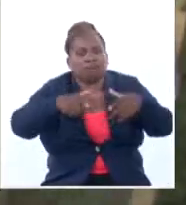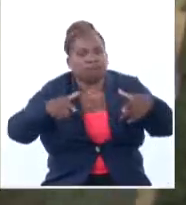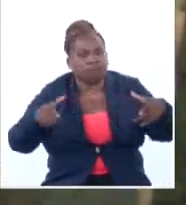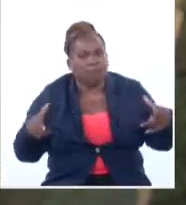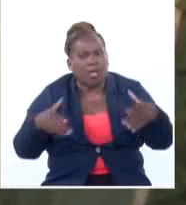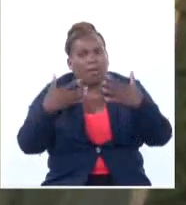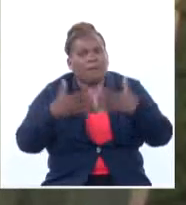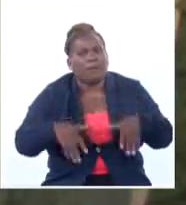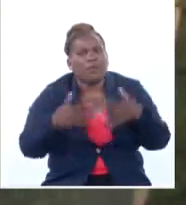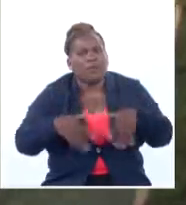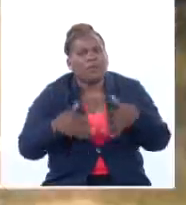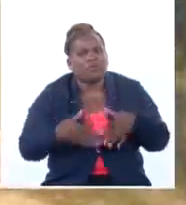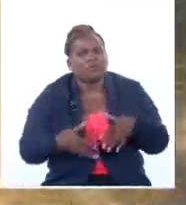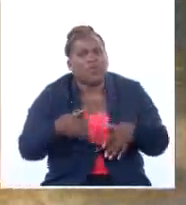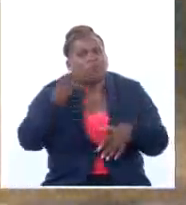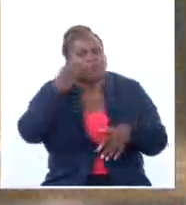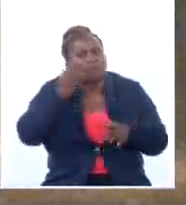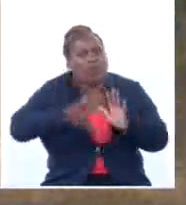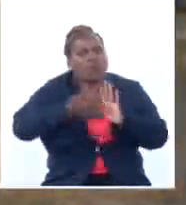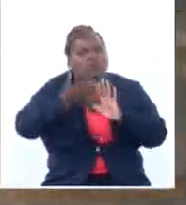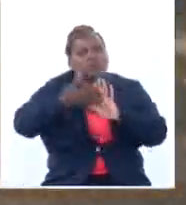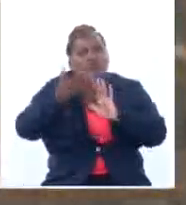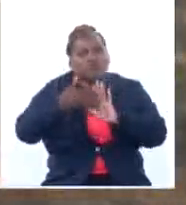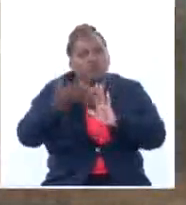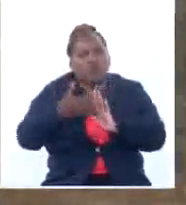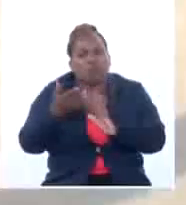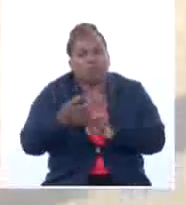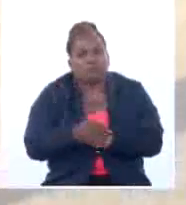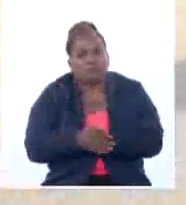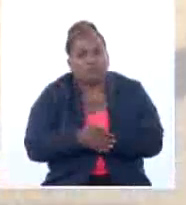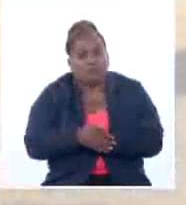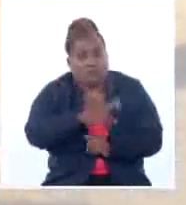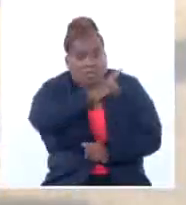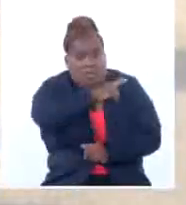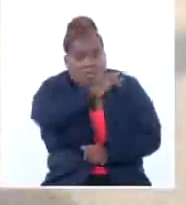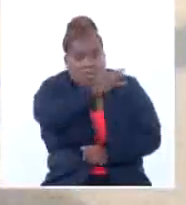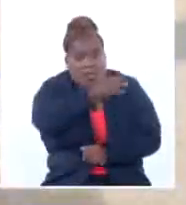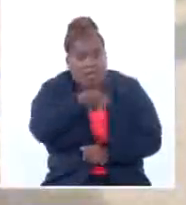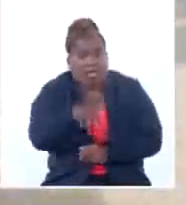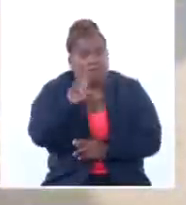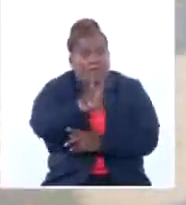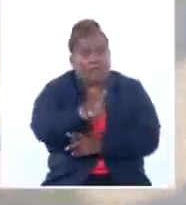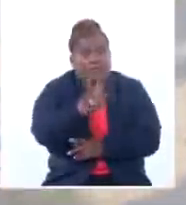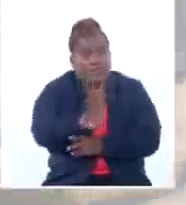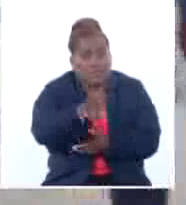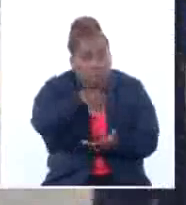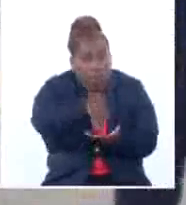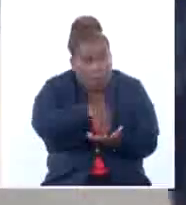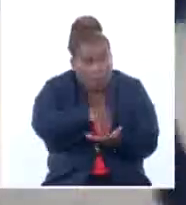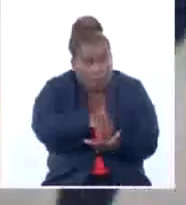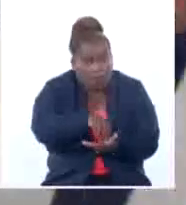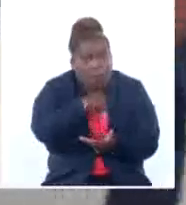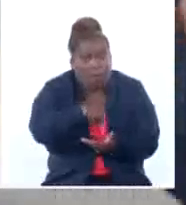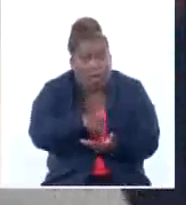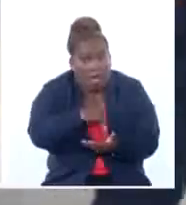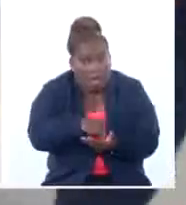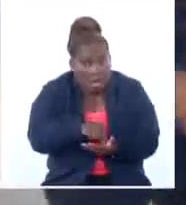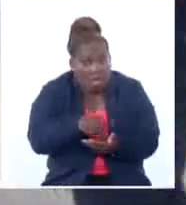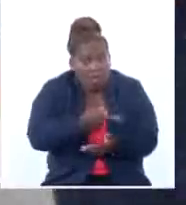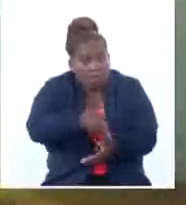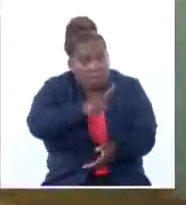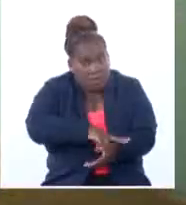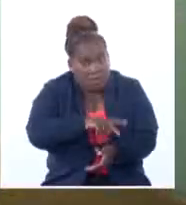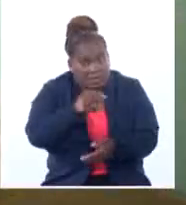producción de materiales para la construcción. El general Pardo Guerra visitó el punto de alerta temprana, uno de los tres con que cuenta la defensa civil